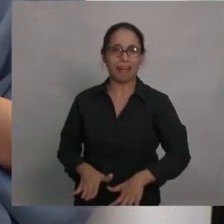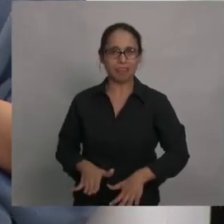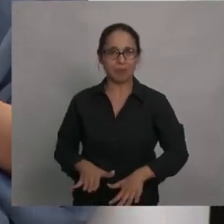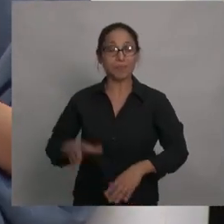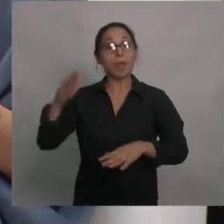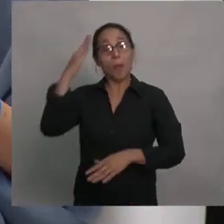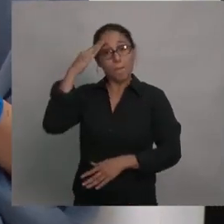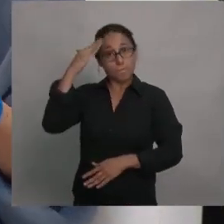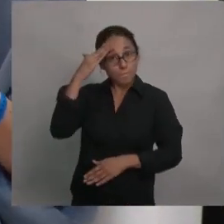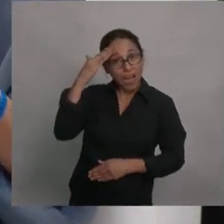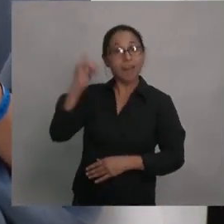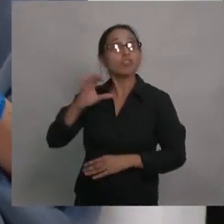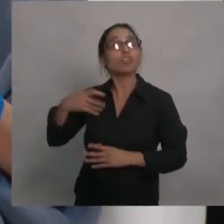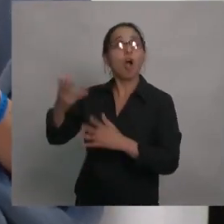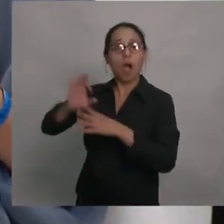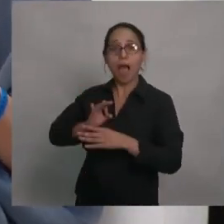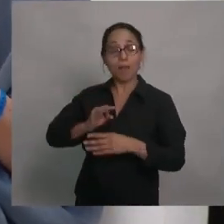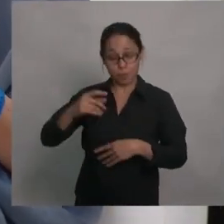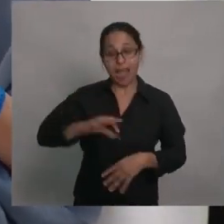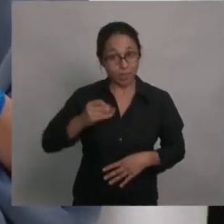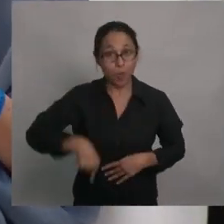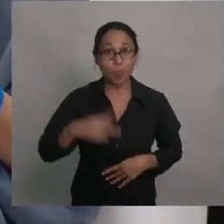hubo un movimiento que aunó a 55